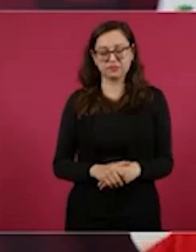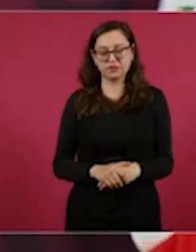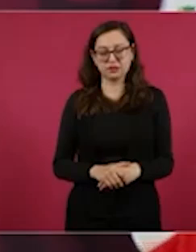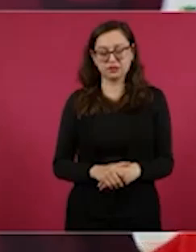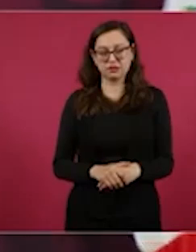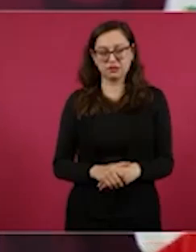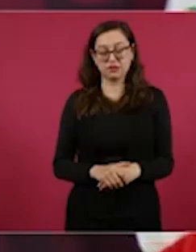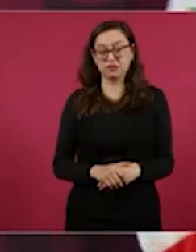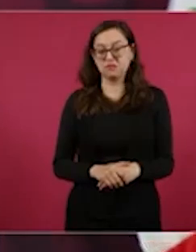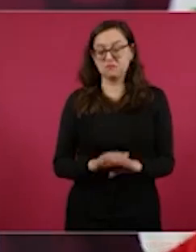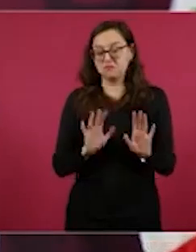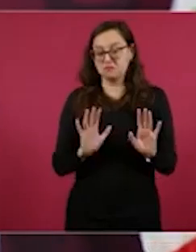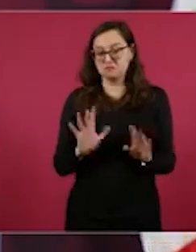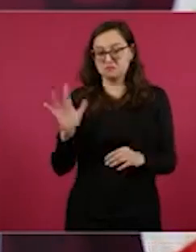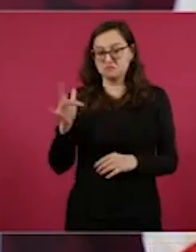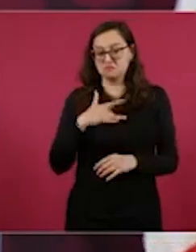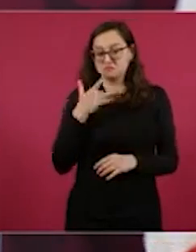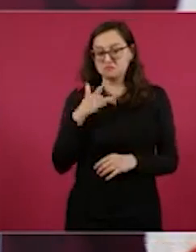haber